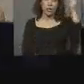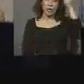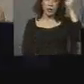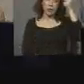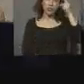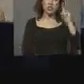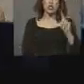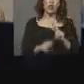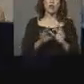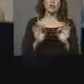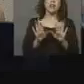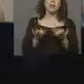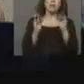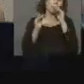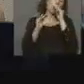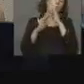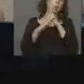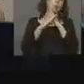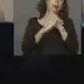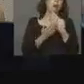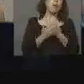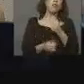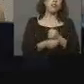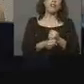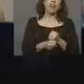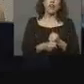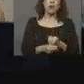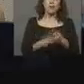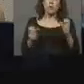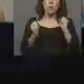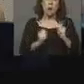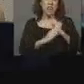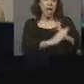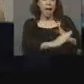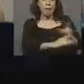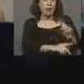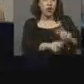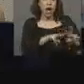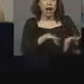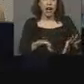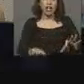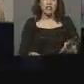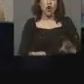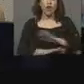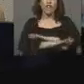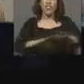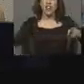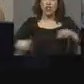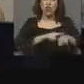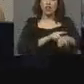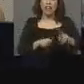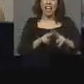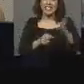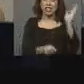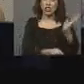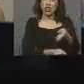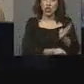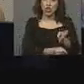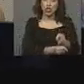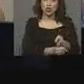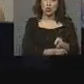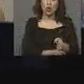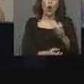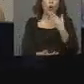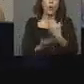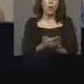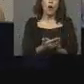de omisión, cuando los empleados públicos, pudiendo impedir o hacer cesar la aplicación de tortura, o bien